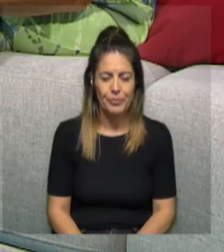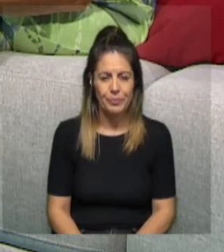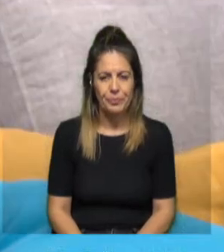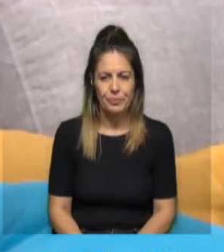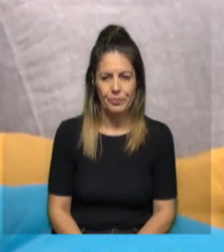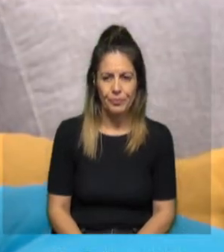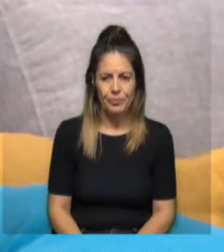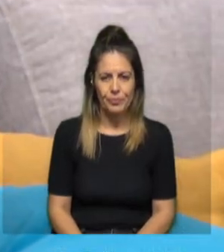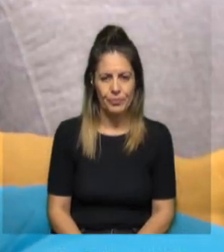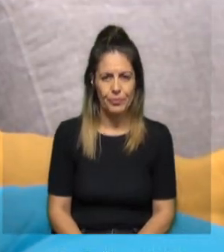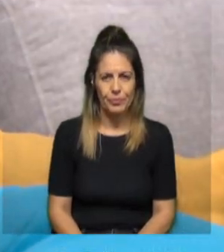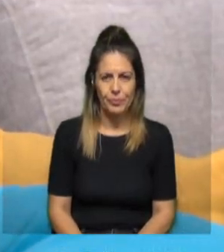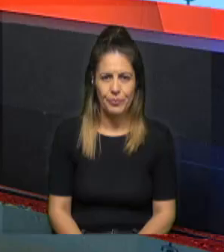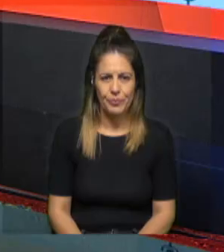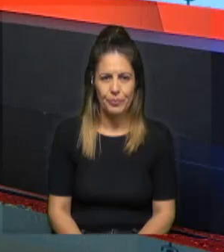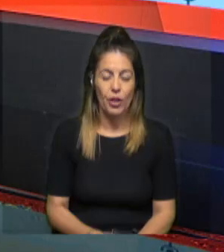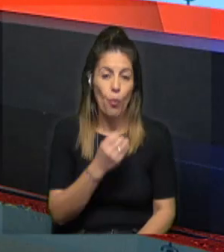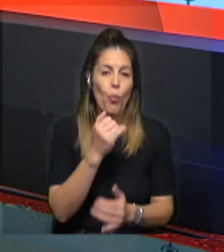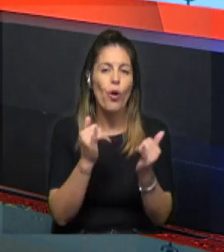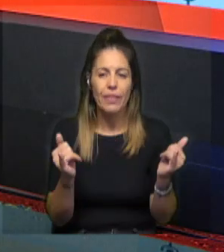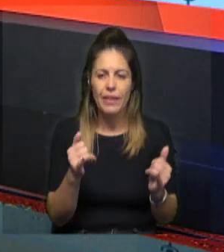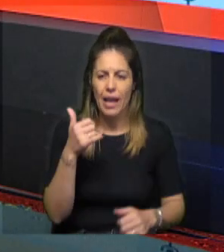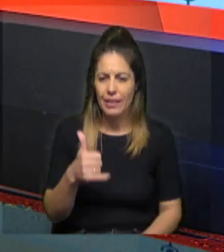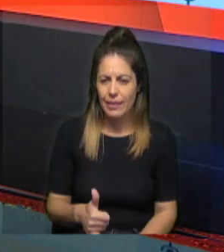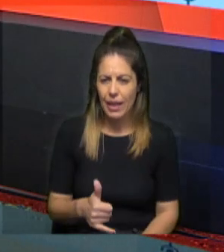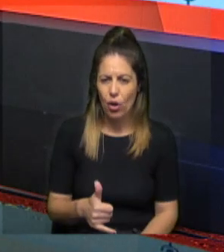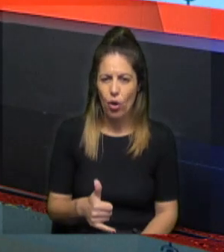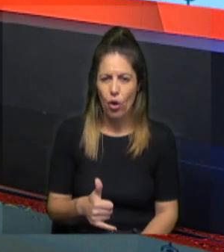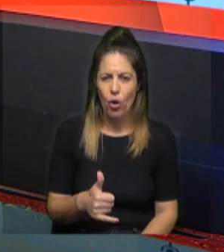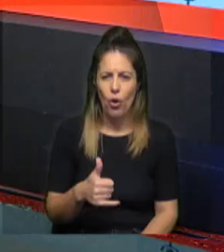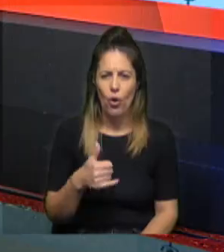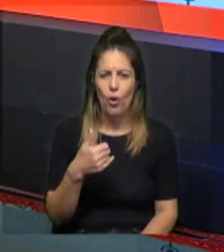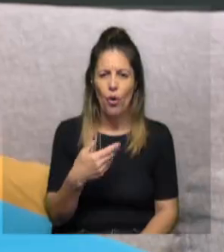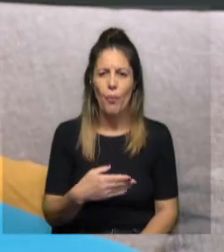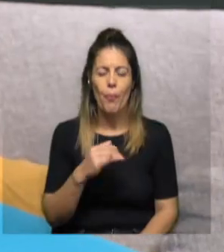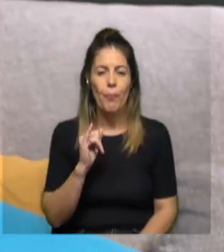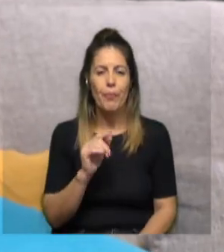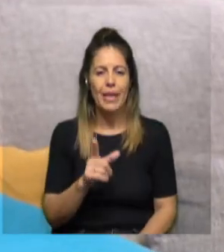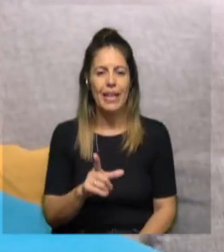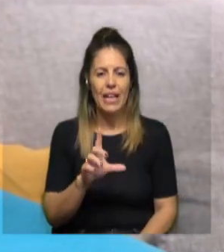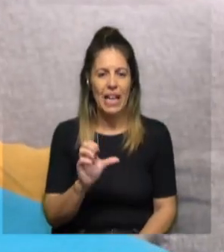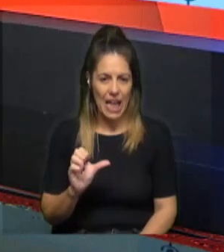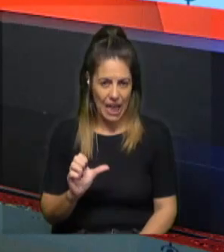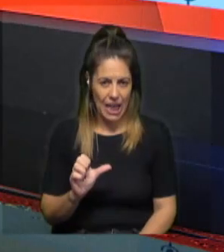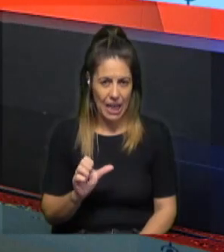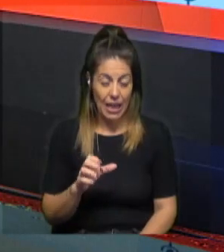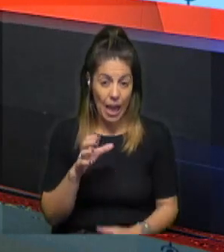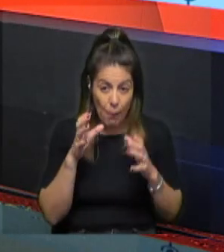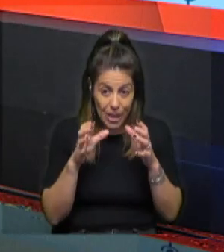botica. En botique, botica. Buen día, tengo un beagle. Beagle, ¿cómo beagle se dice? Un beagle. Beagle. ¿Es